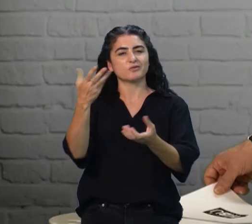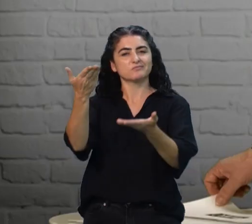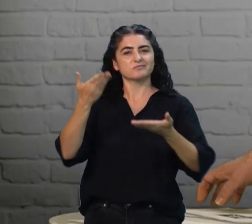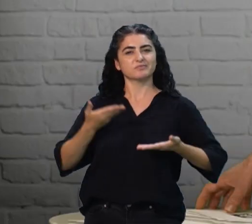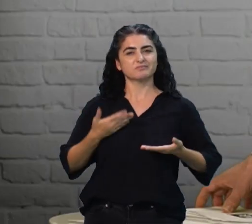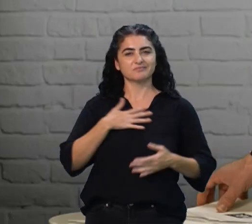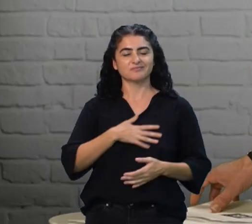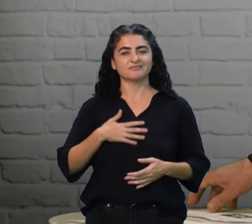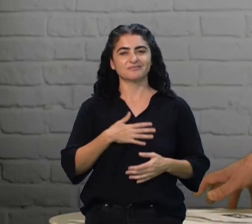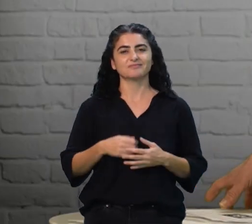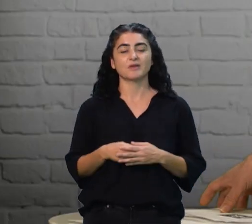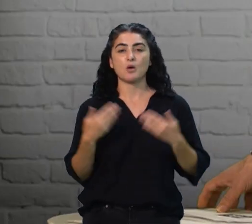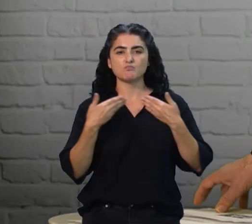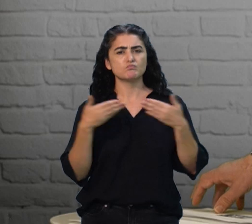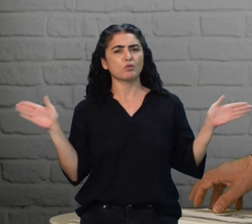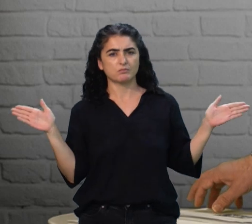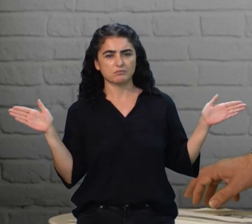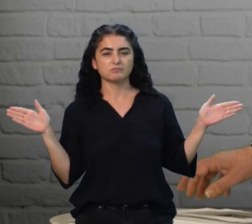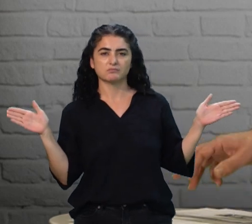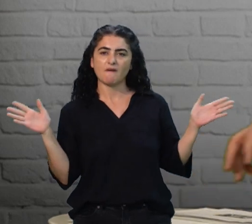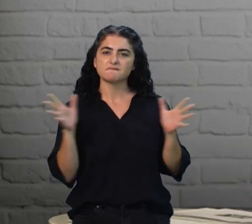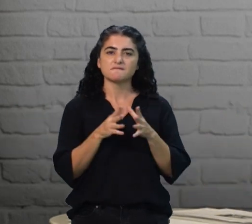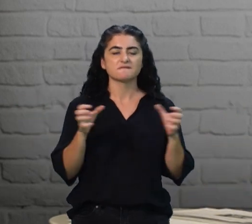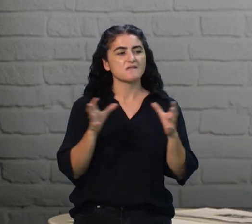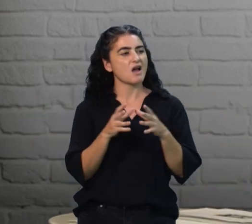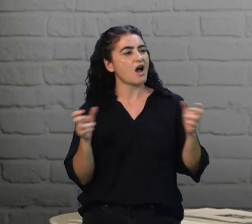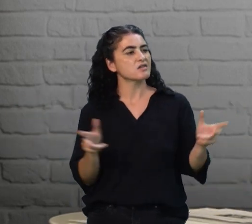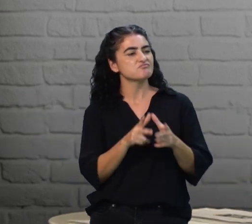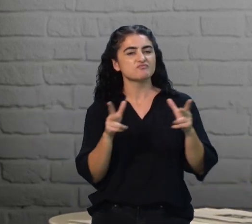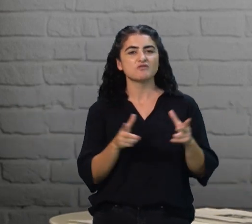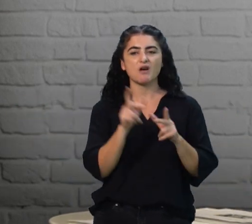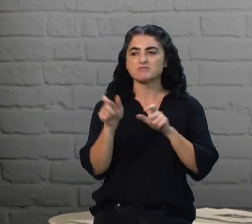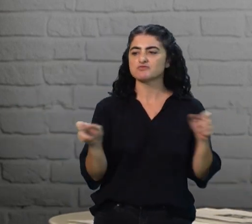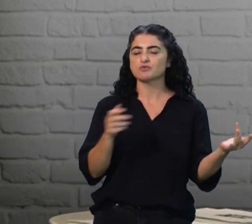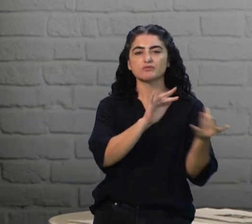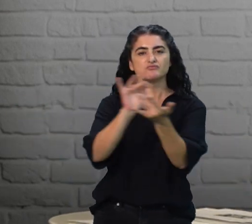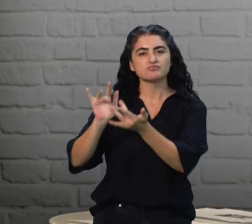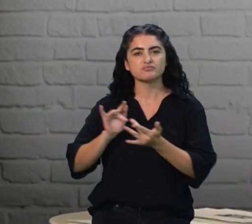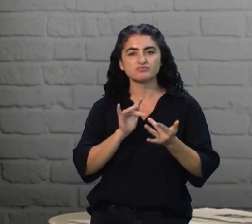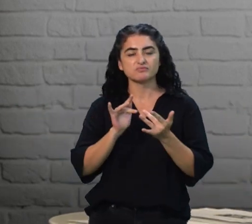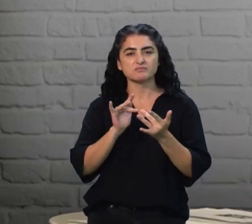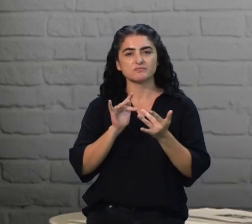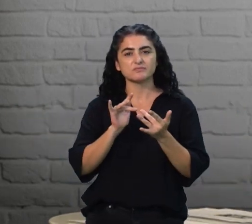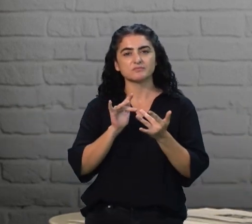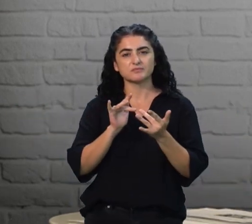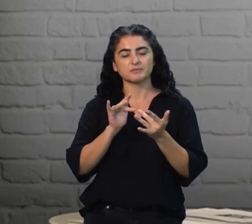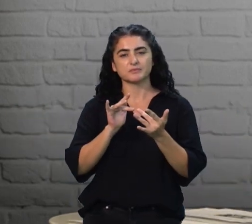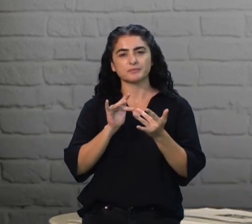acogedor abierto con ganas de socializar y y sobre